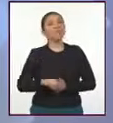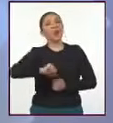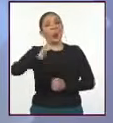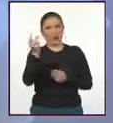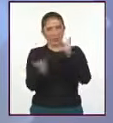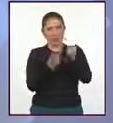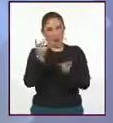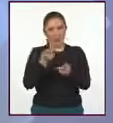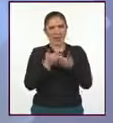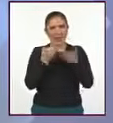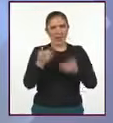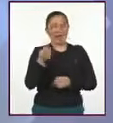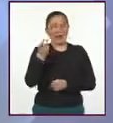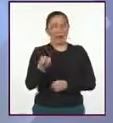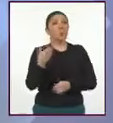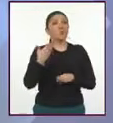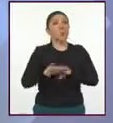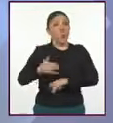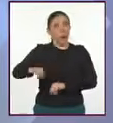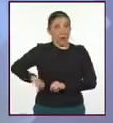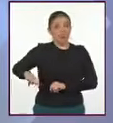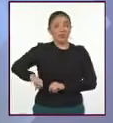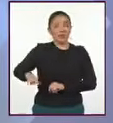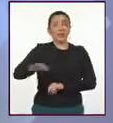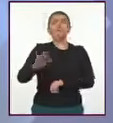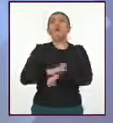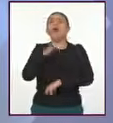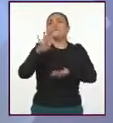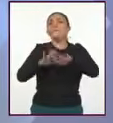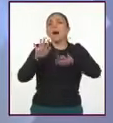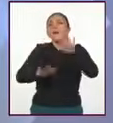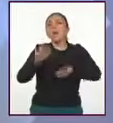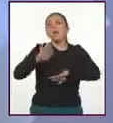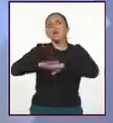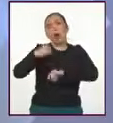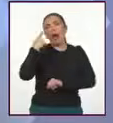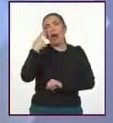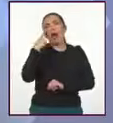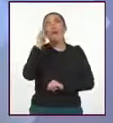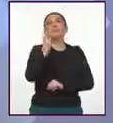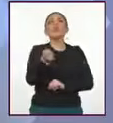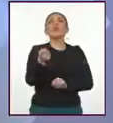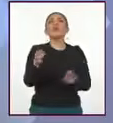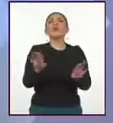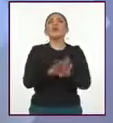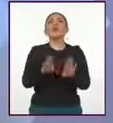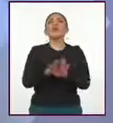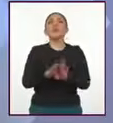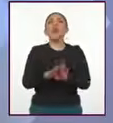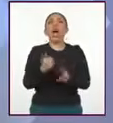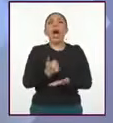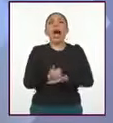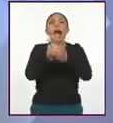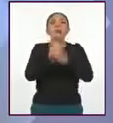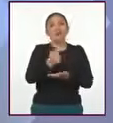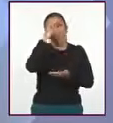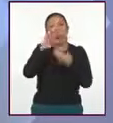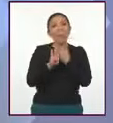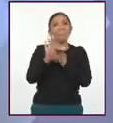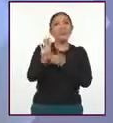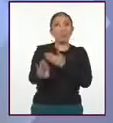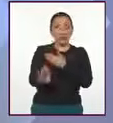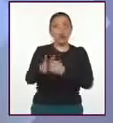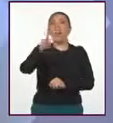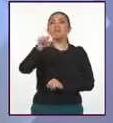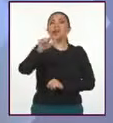que viene me parece bien interesante porque normalmente pues, puede ser una prevención. Esta pregunta habla de eso. Valeria